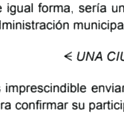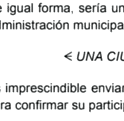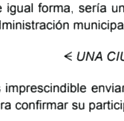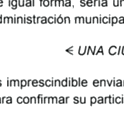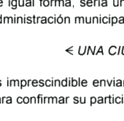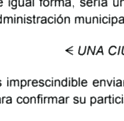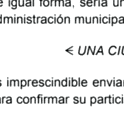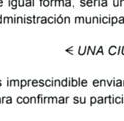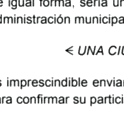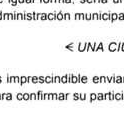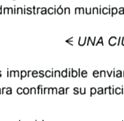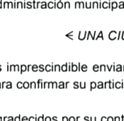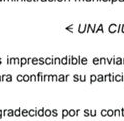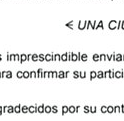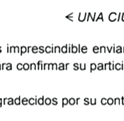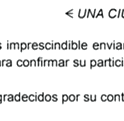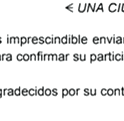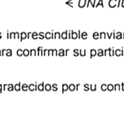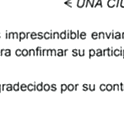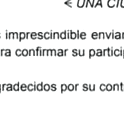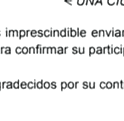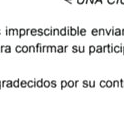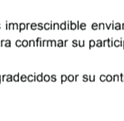pero ya nos dirá